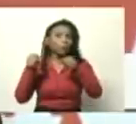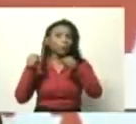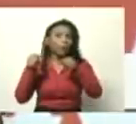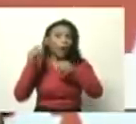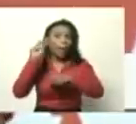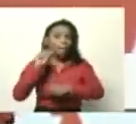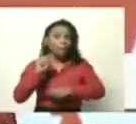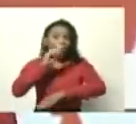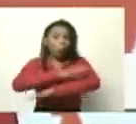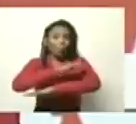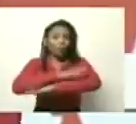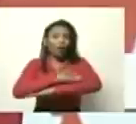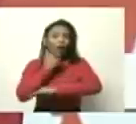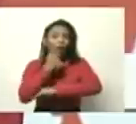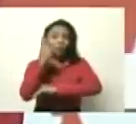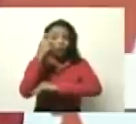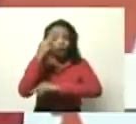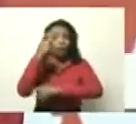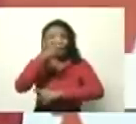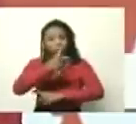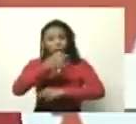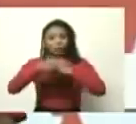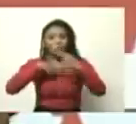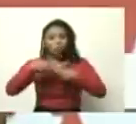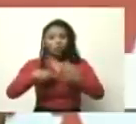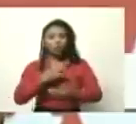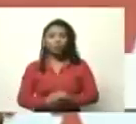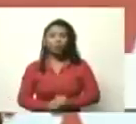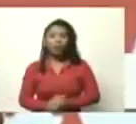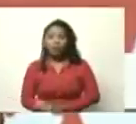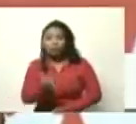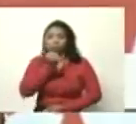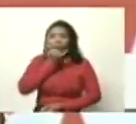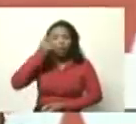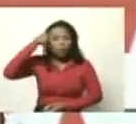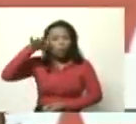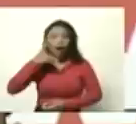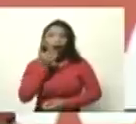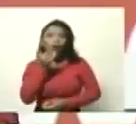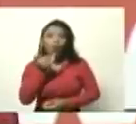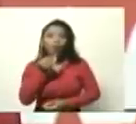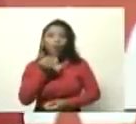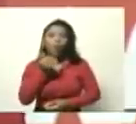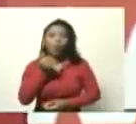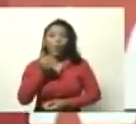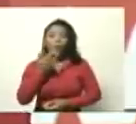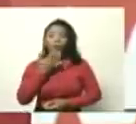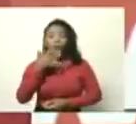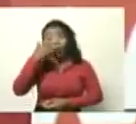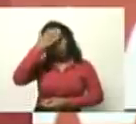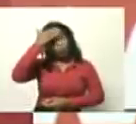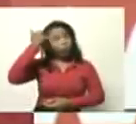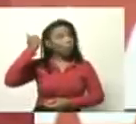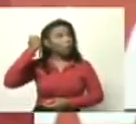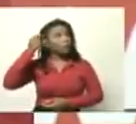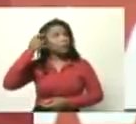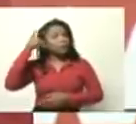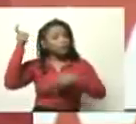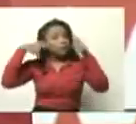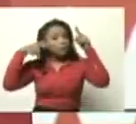el mínimo comportamiento que debe tener un revolucionario o una revolucionaria, le fallamos al pueblo cuando nos queremos olvidar de Chávez.